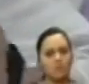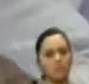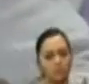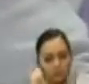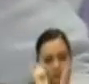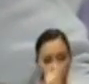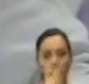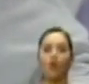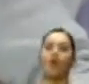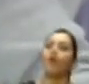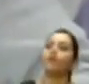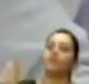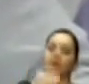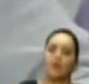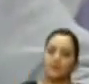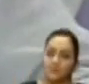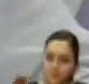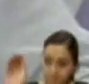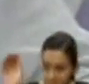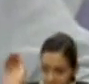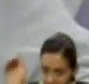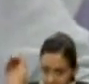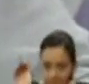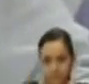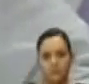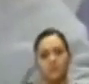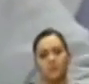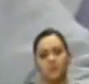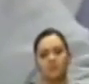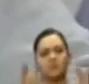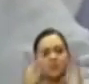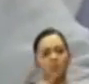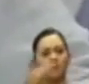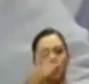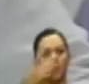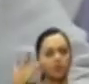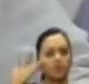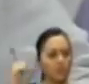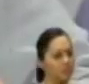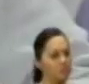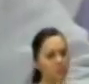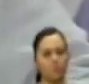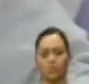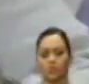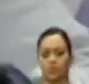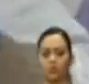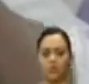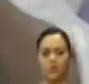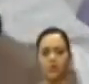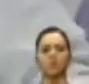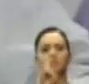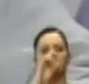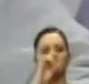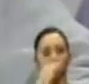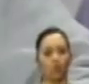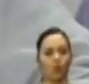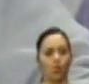para una vez más hablar en gabinete, porque eso también veo en la Amazonía. De repente chicas y chicos indígenas con